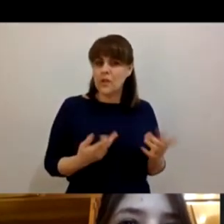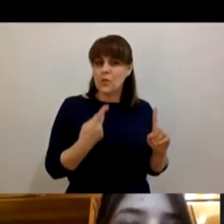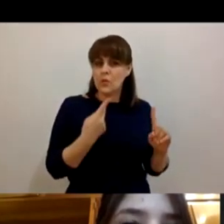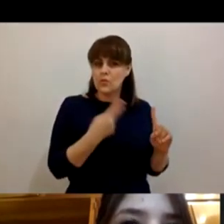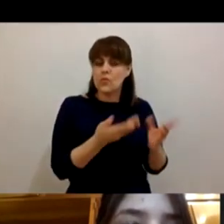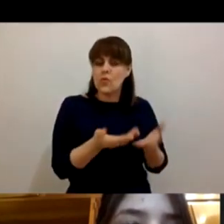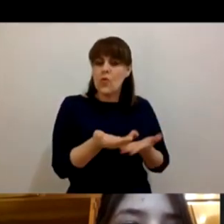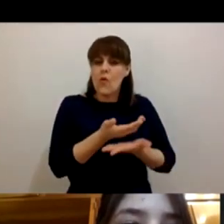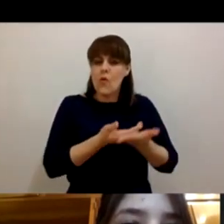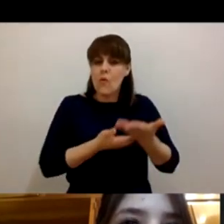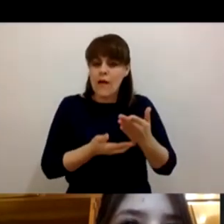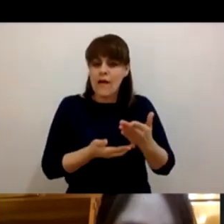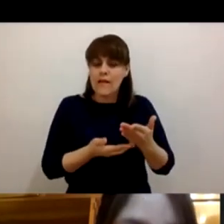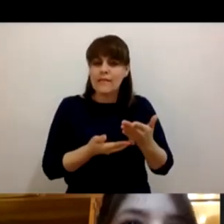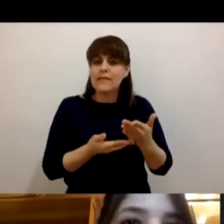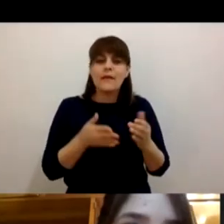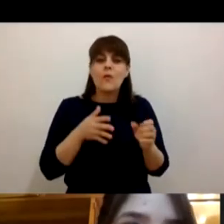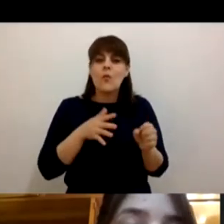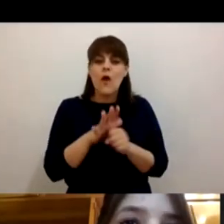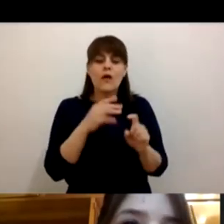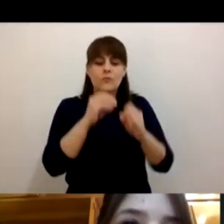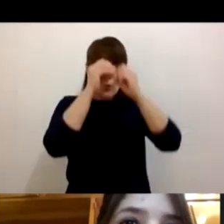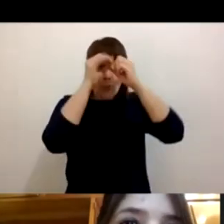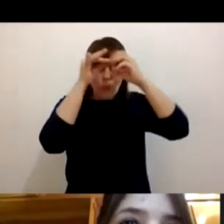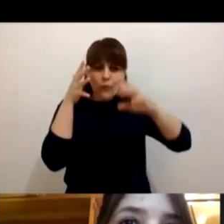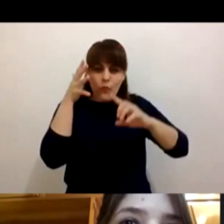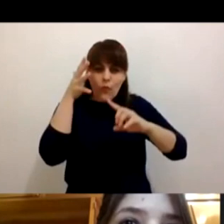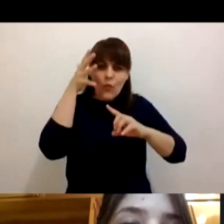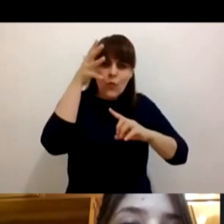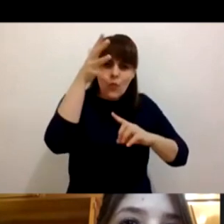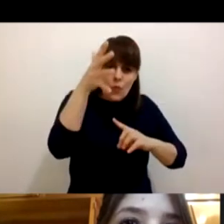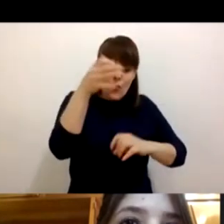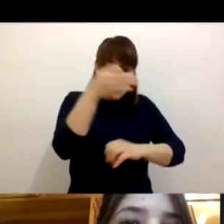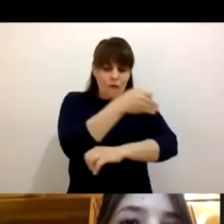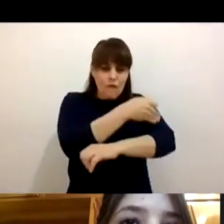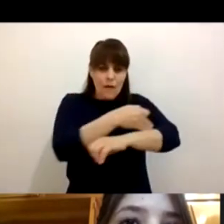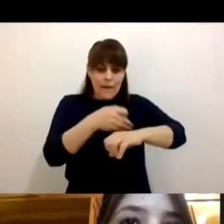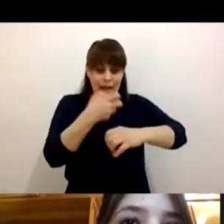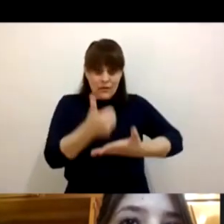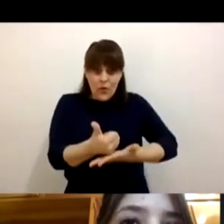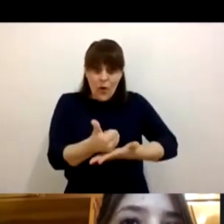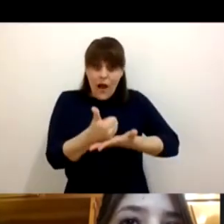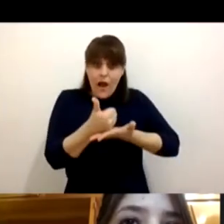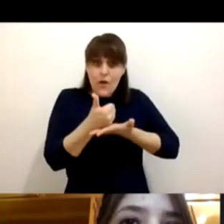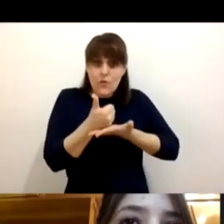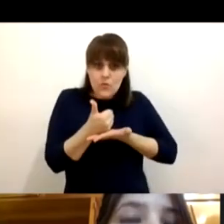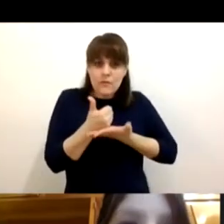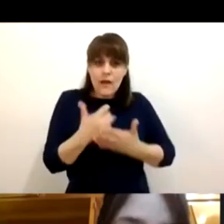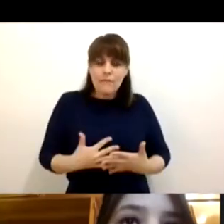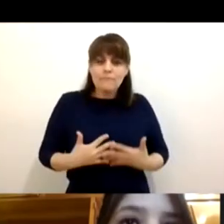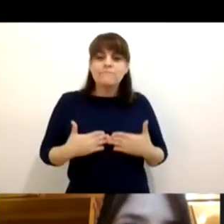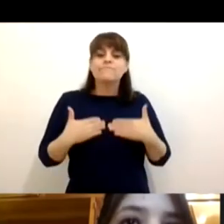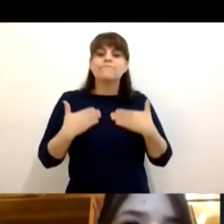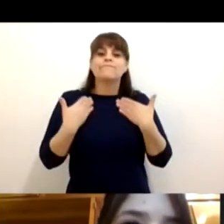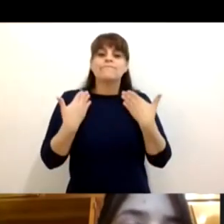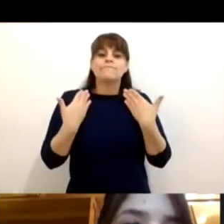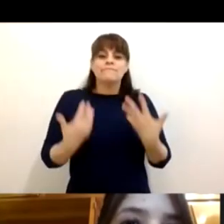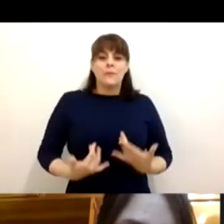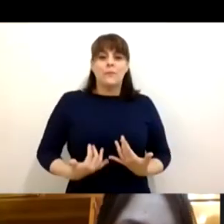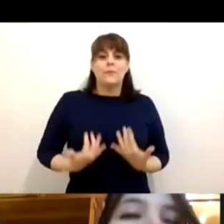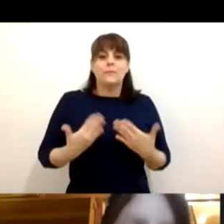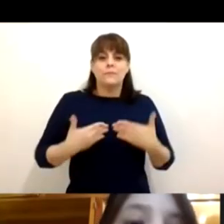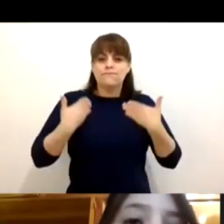de un futuro y de una familia, es decir, de alguna manera tenía de dónde amarrarse para tener algo de esperanza y no querer herir a alguien